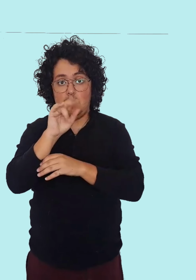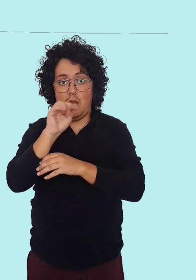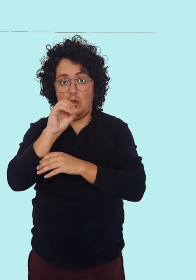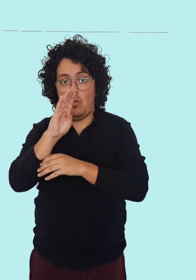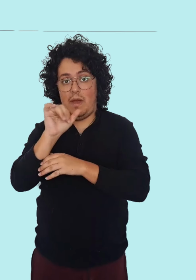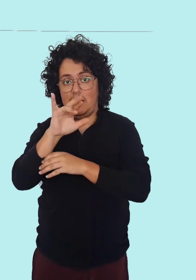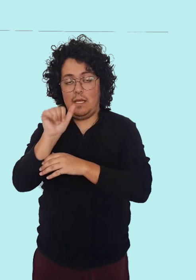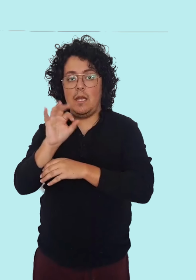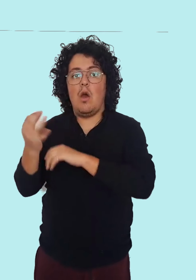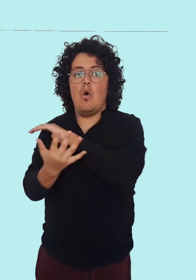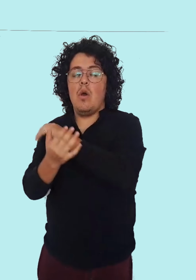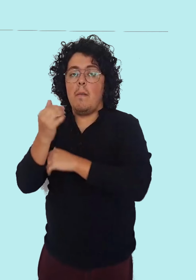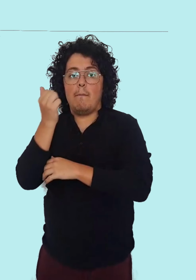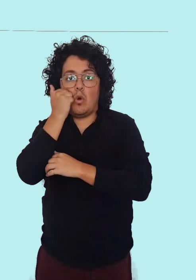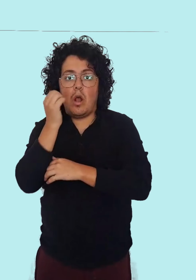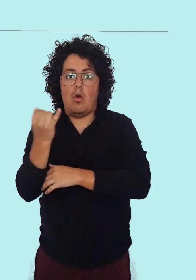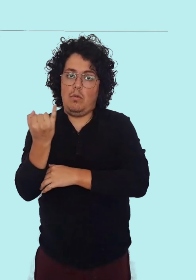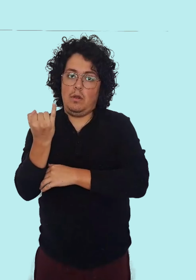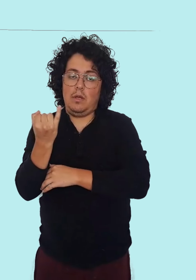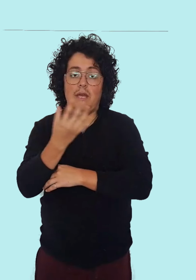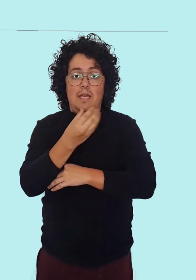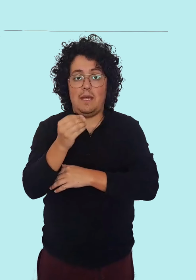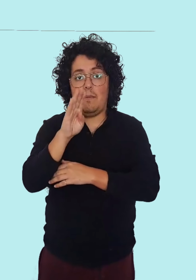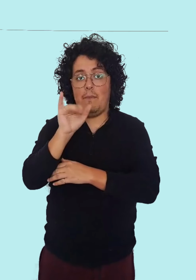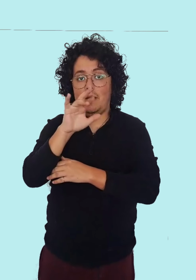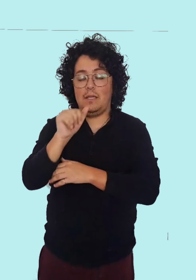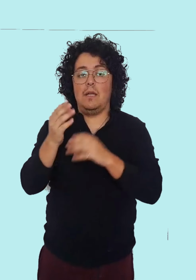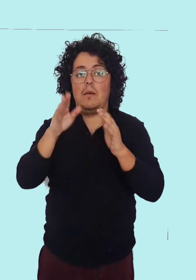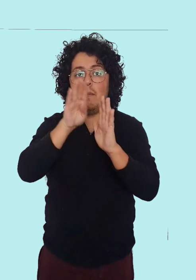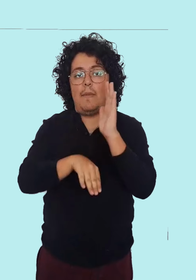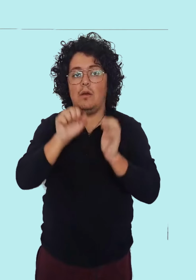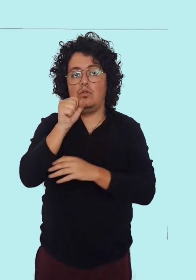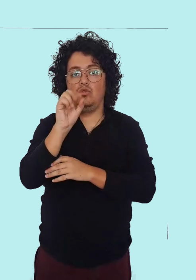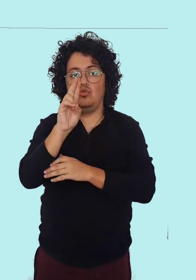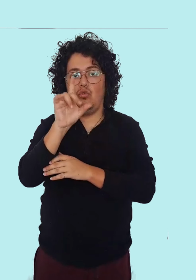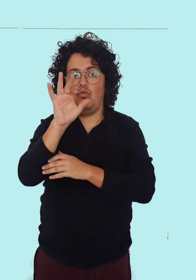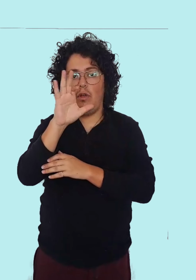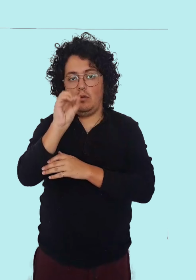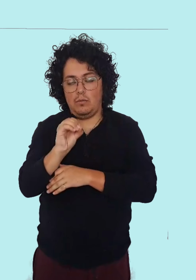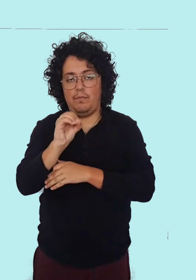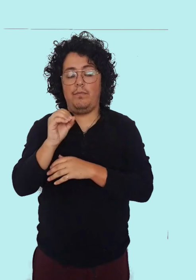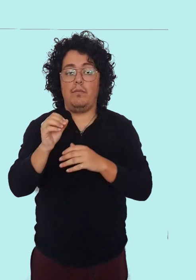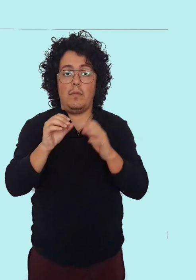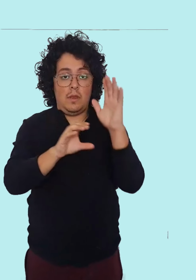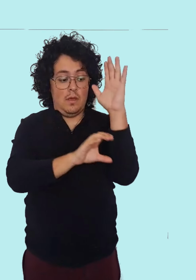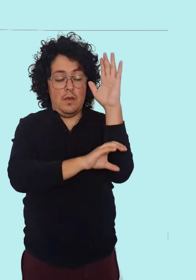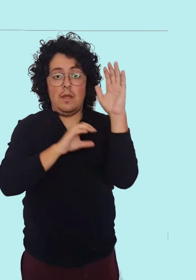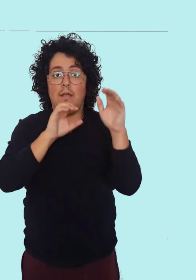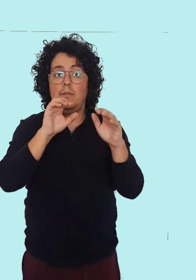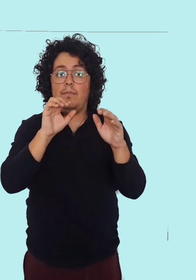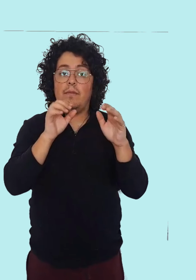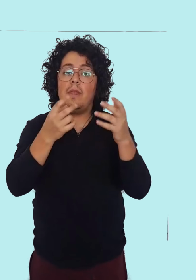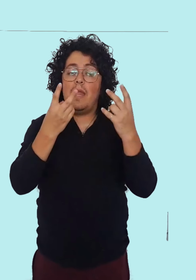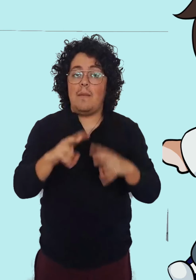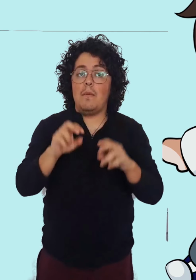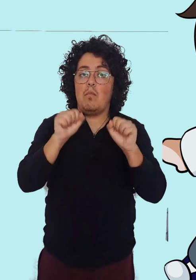caso fotosintéticos oxigénicos como cianobacterias, anoxigénicas como bacterias púrpuras y verdes, y bacterias